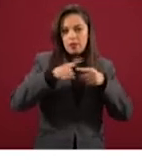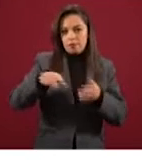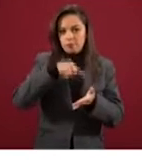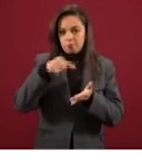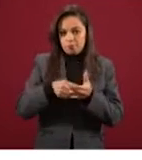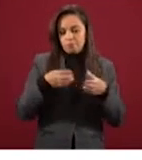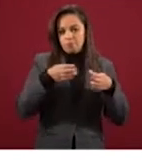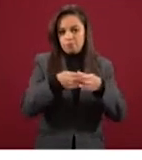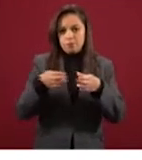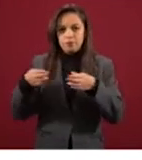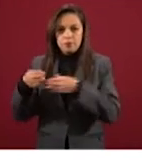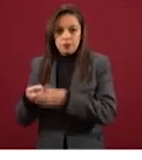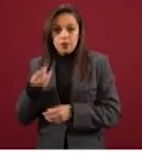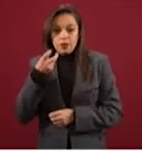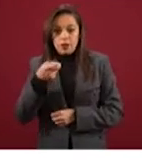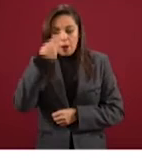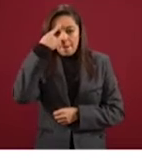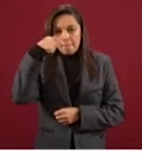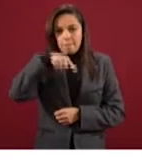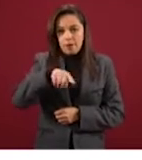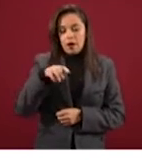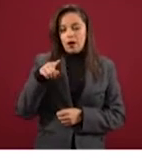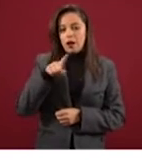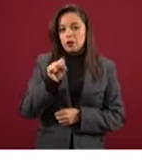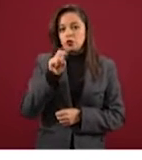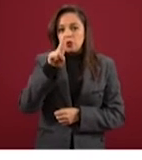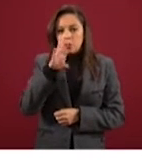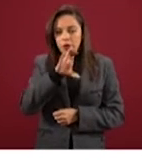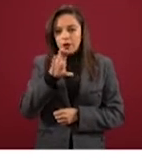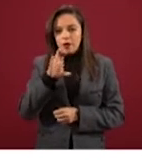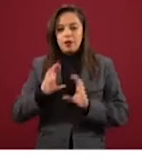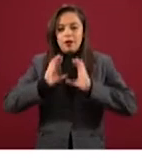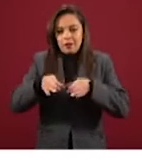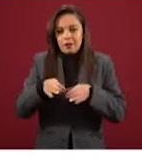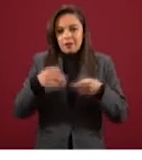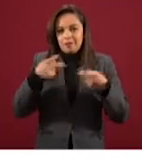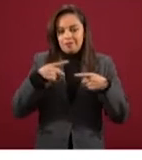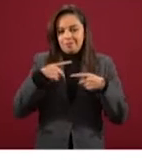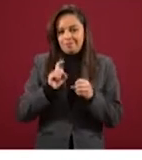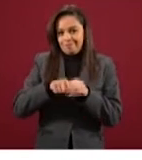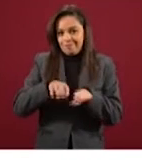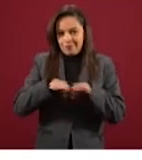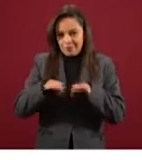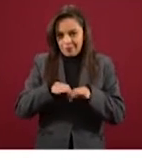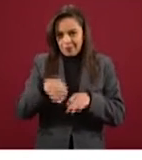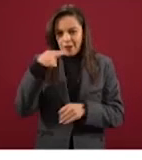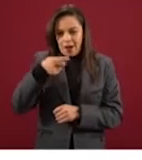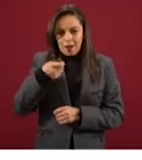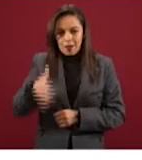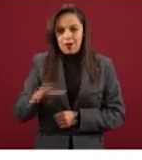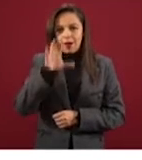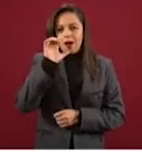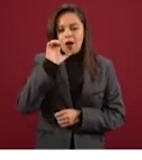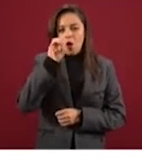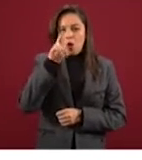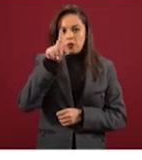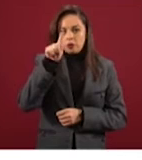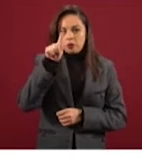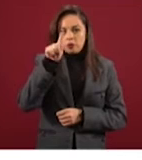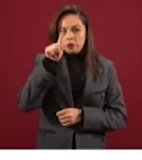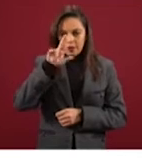prácticas de subcontratación el famoso outsourcing que busca evadir